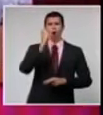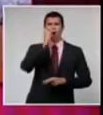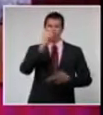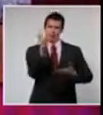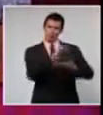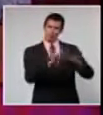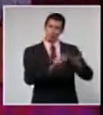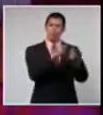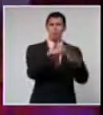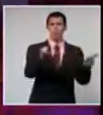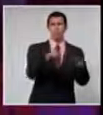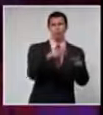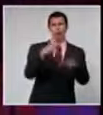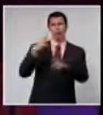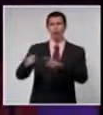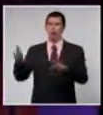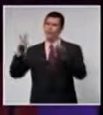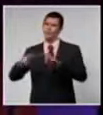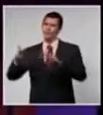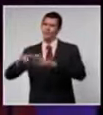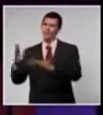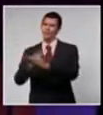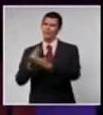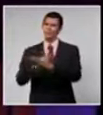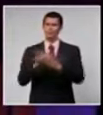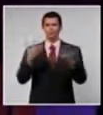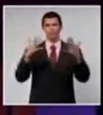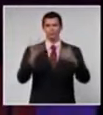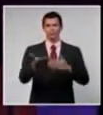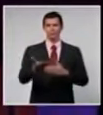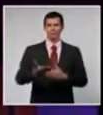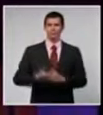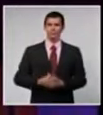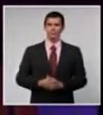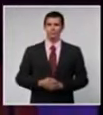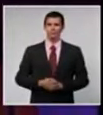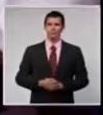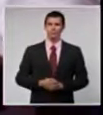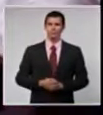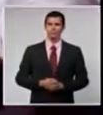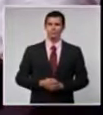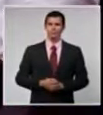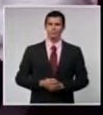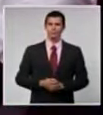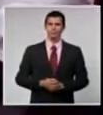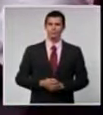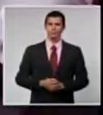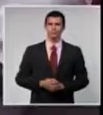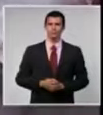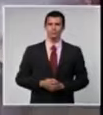Rodríguez García. William Capote y Aleida Piñero Meneses, Sistema Informativo de la Televisión Cubana.